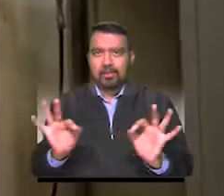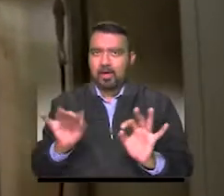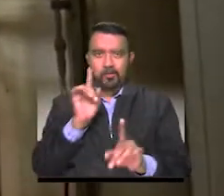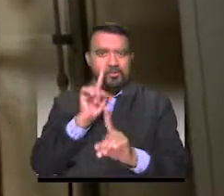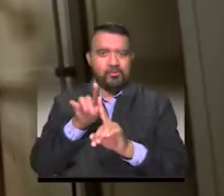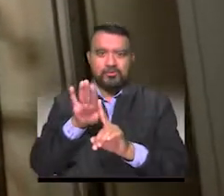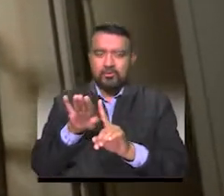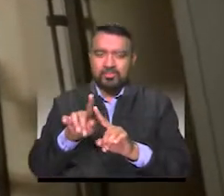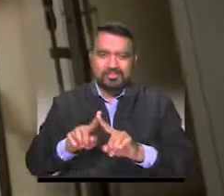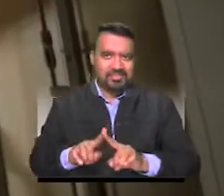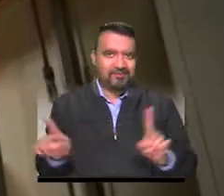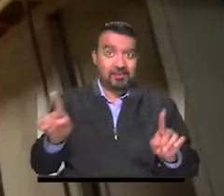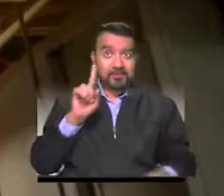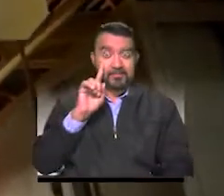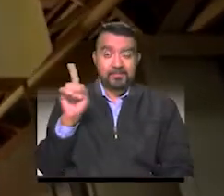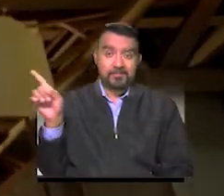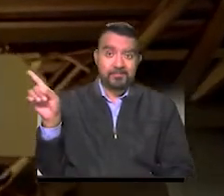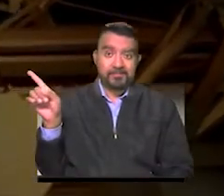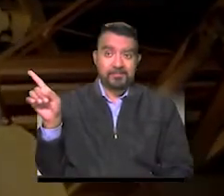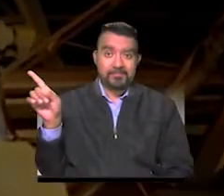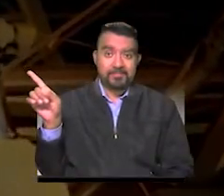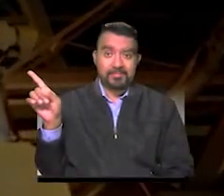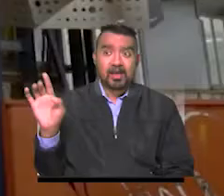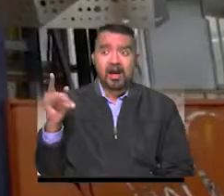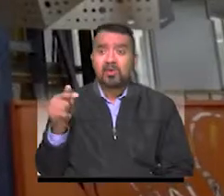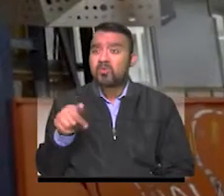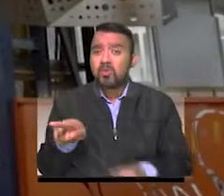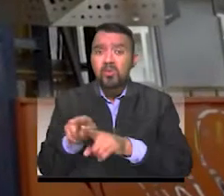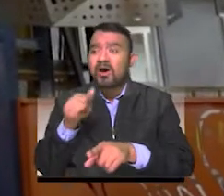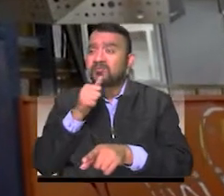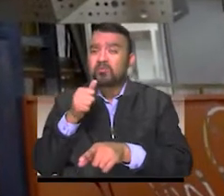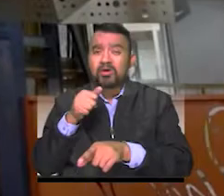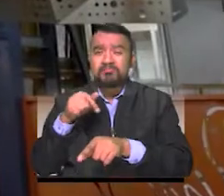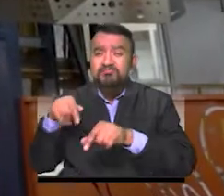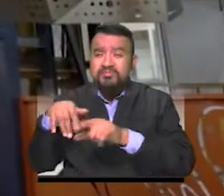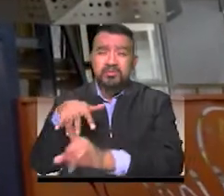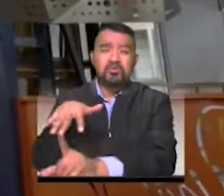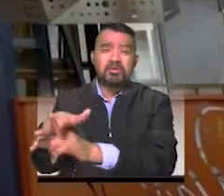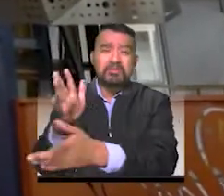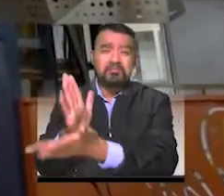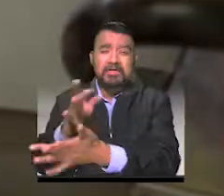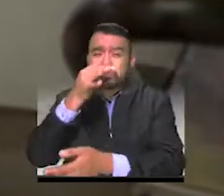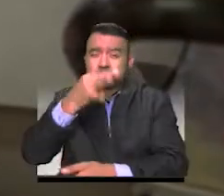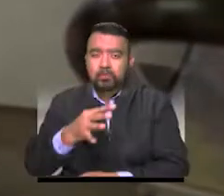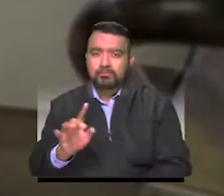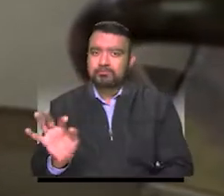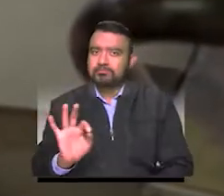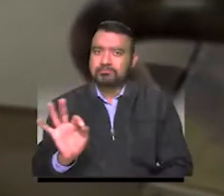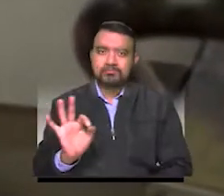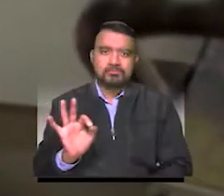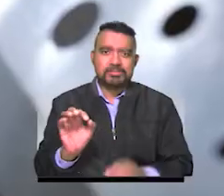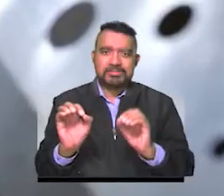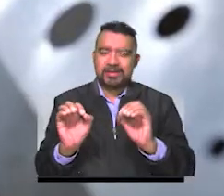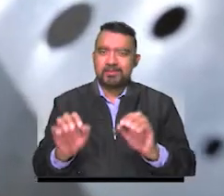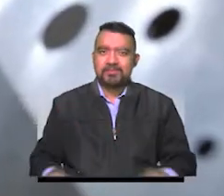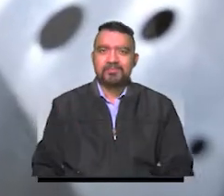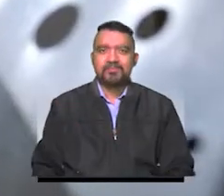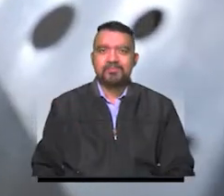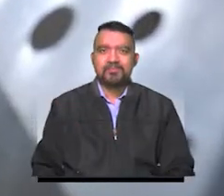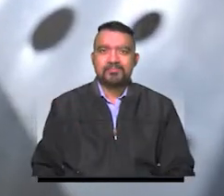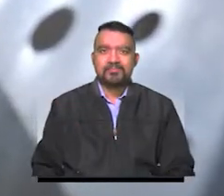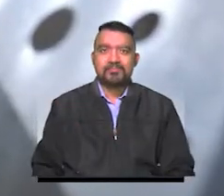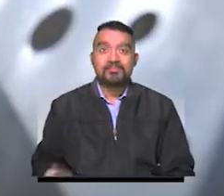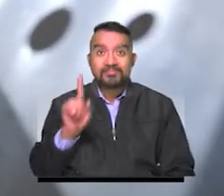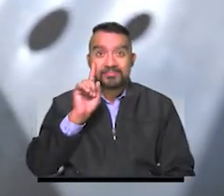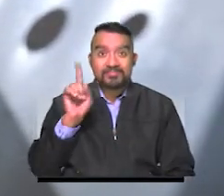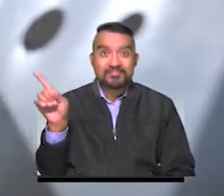lodos. Nosotros aquí no contaminamos absolutamente ni una gota de agua. Entonces creo que eso, desde el diseño y el